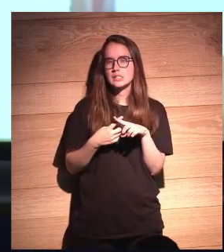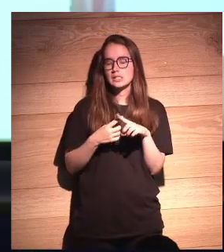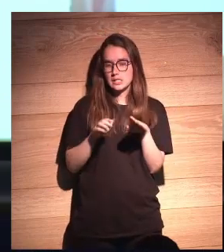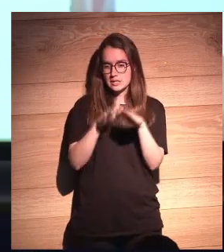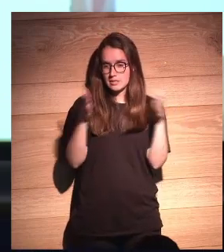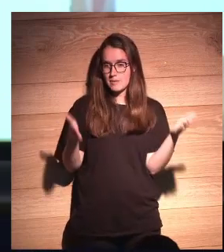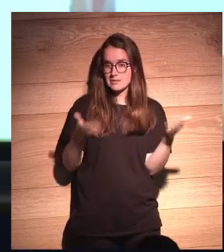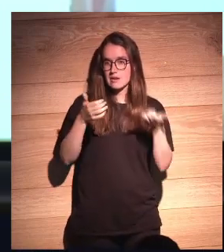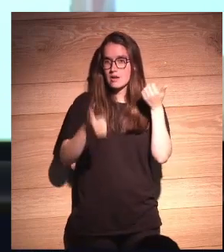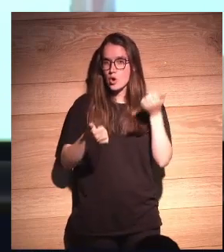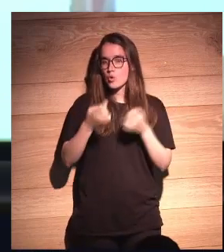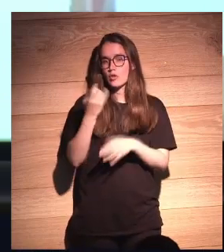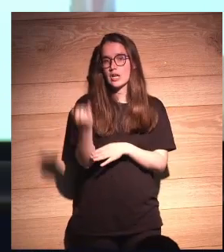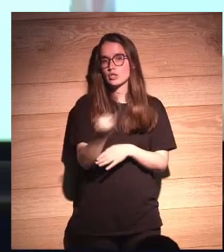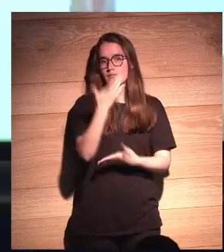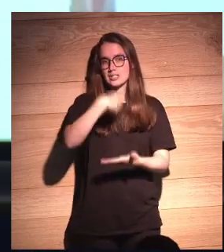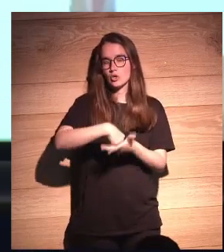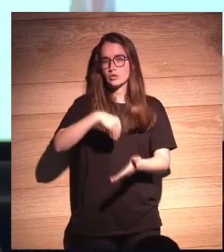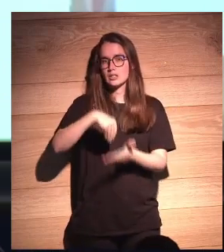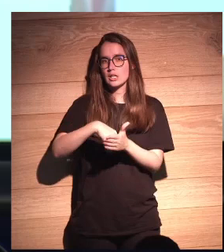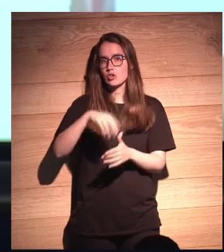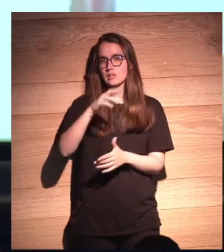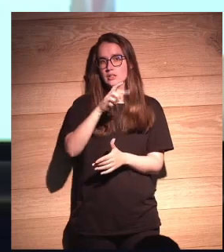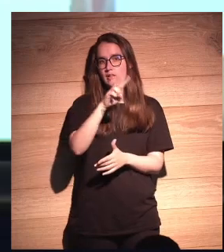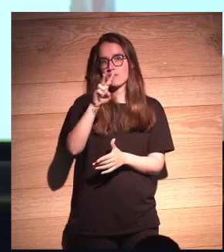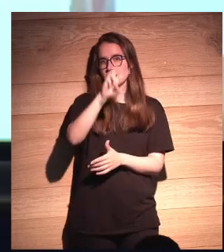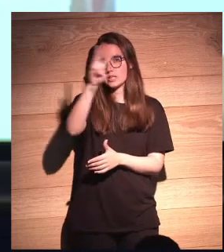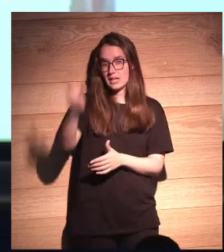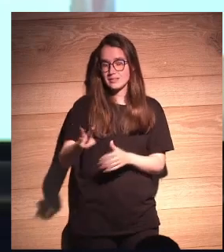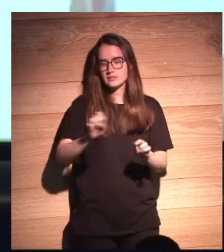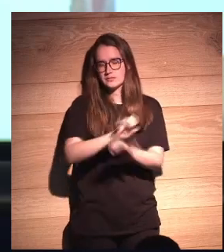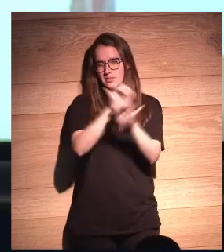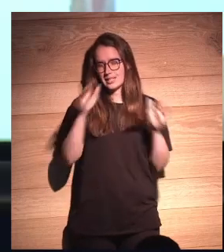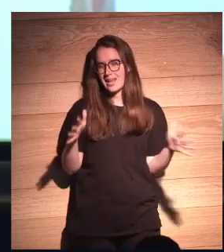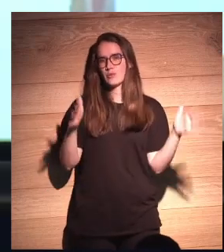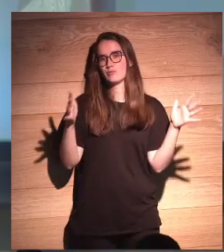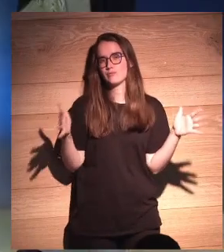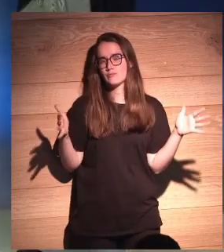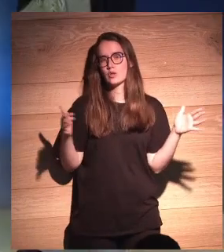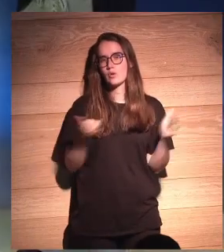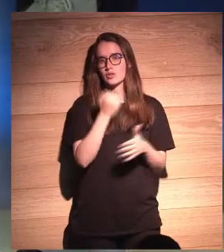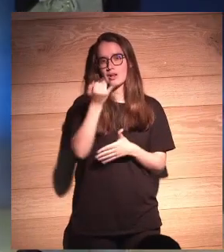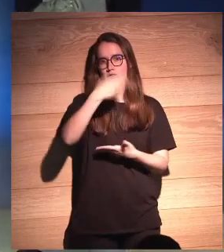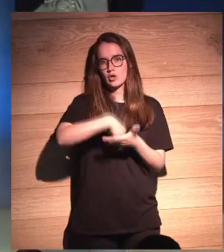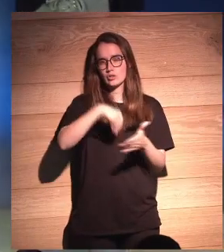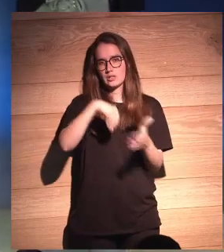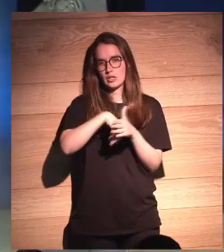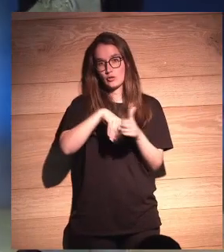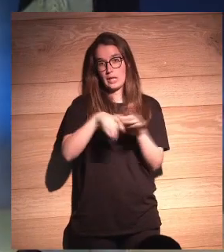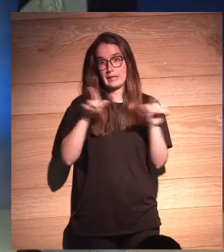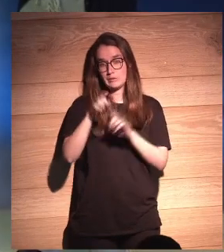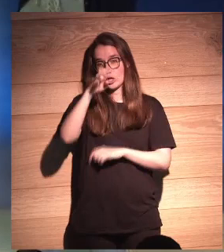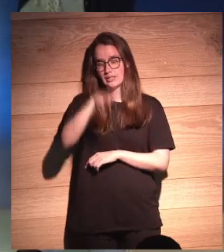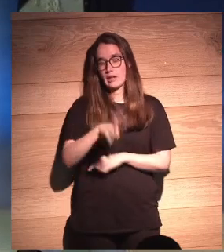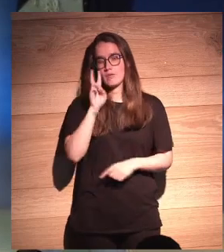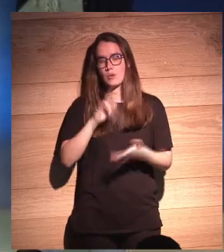mesa de pitch estaba uno de los jefes de contenidos de TV3, y claro, cuando el jefe de contenidos de TV3 ve